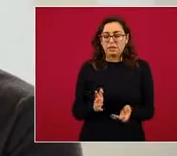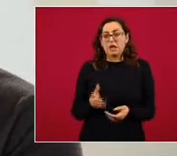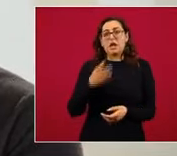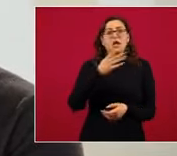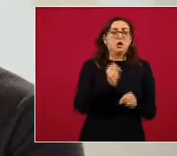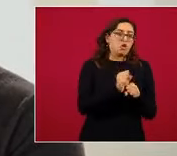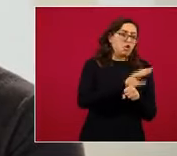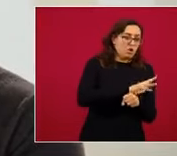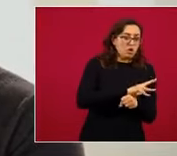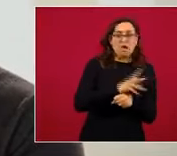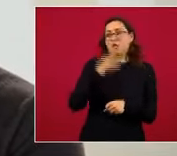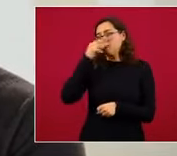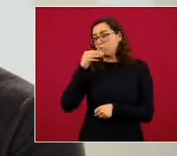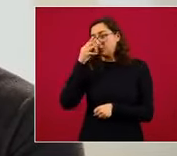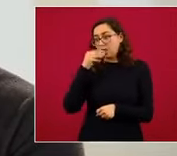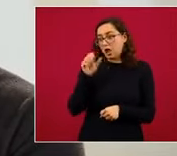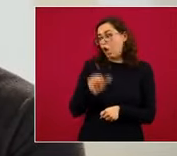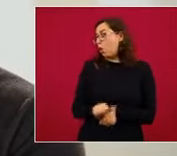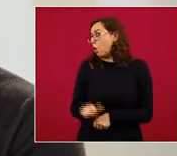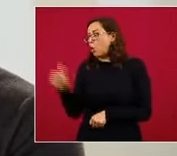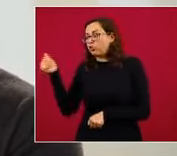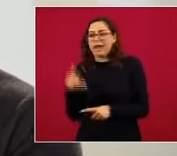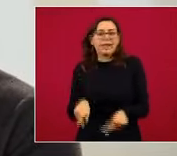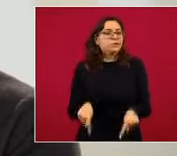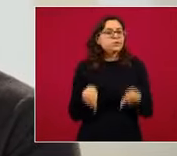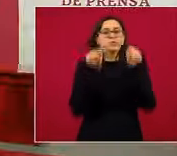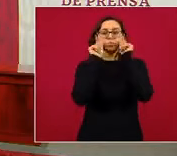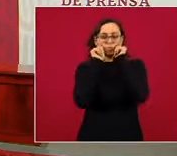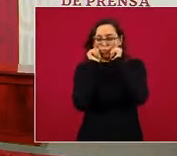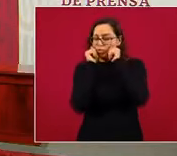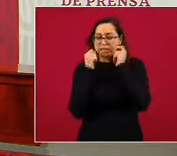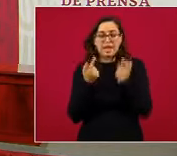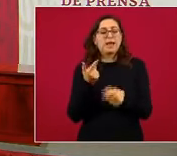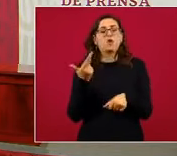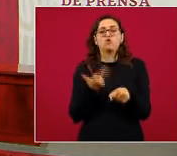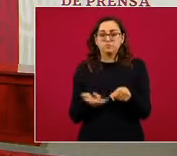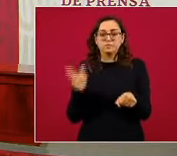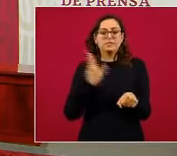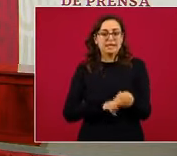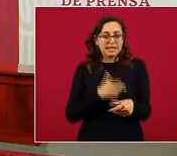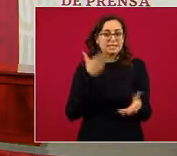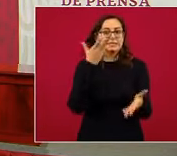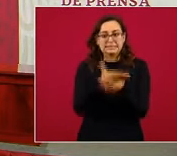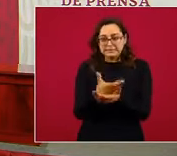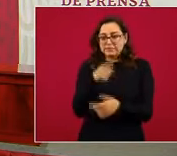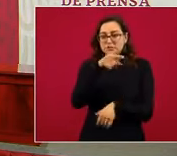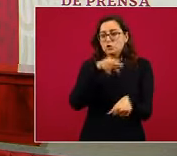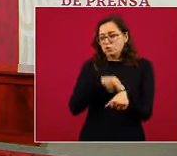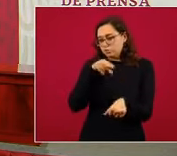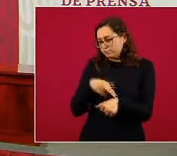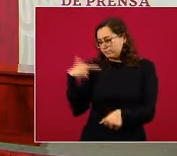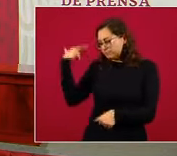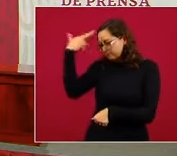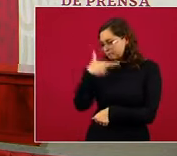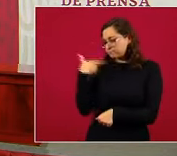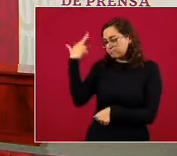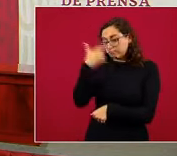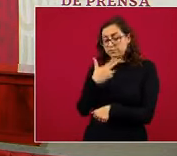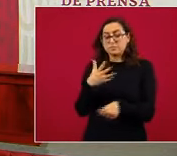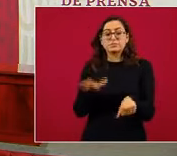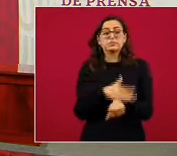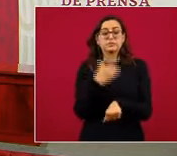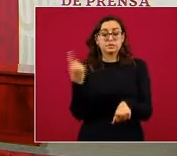respiratoria, es la que podrá implementar y normar la mejor terapéutica en relación a la respuesta que yo pueda estar teniendo, porque si